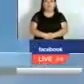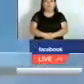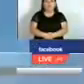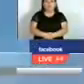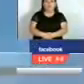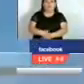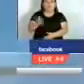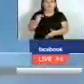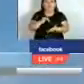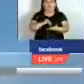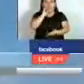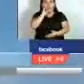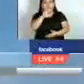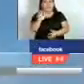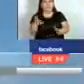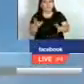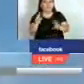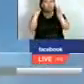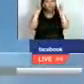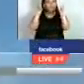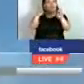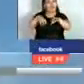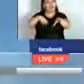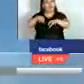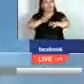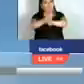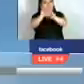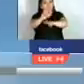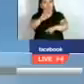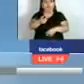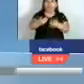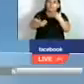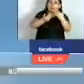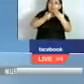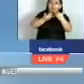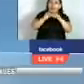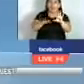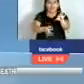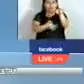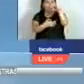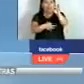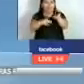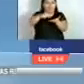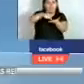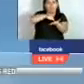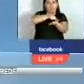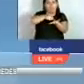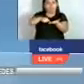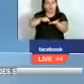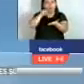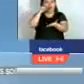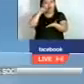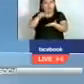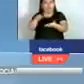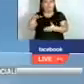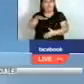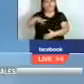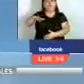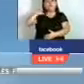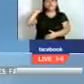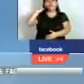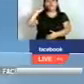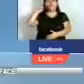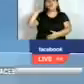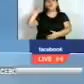Bueno, y reiterando, en el Departamento de La Paz, las autoridades brindaron declaraciones sobre las papeletas electorales encontradas en San Rafael Obrajuelo